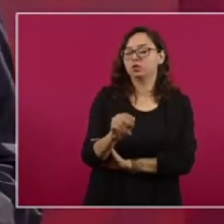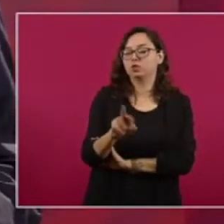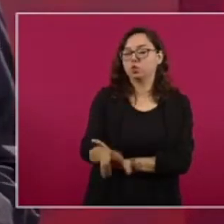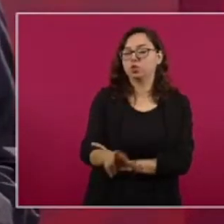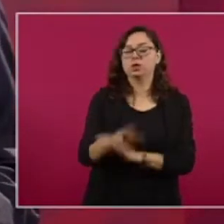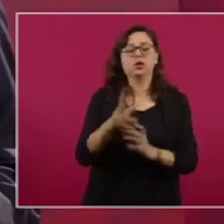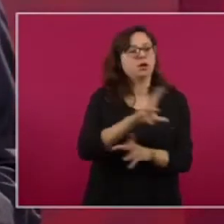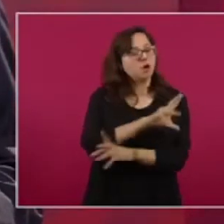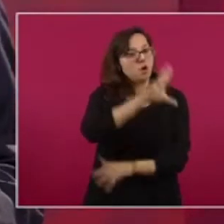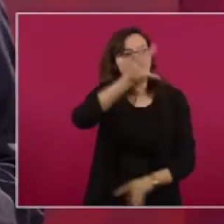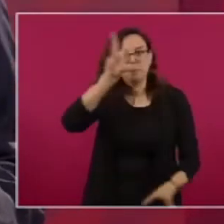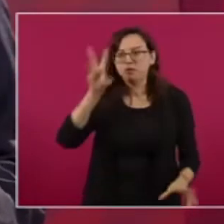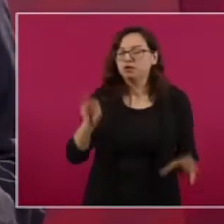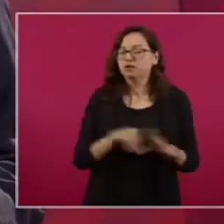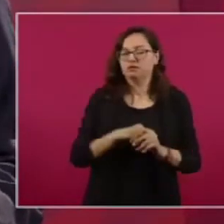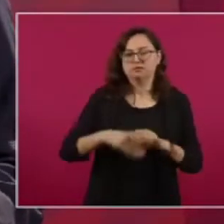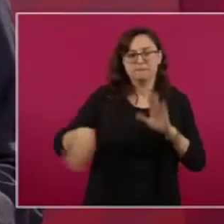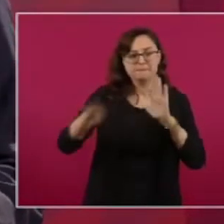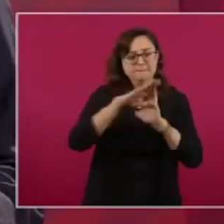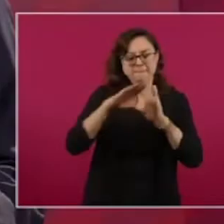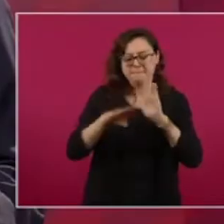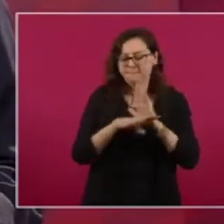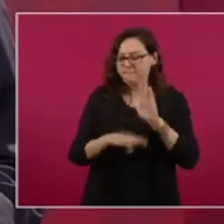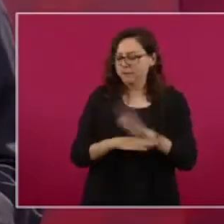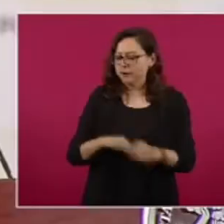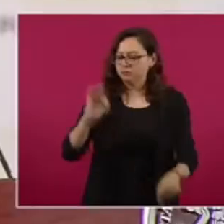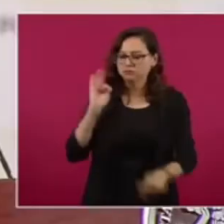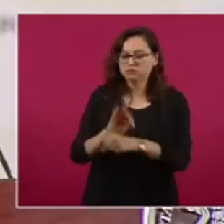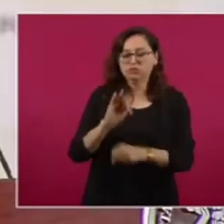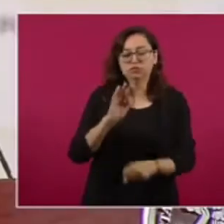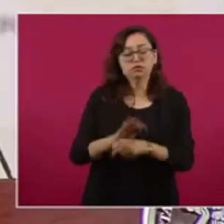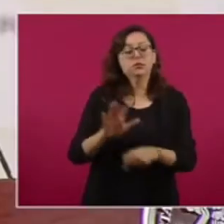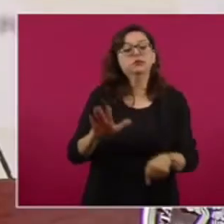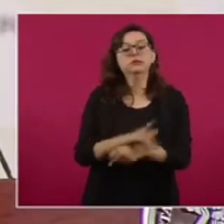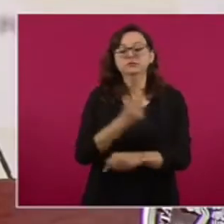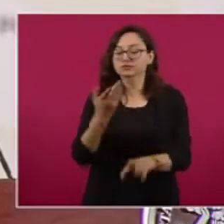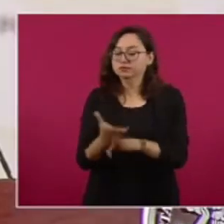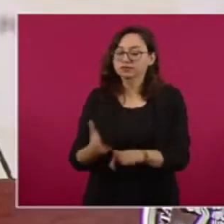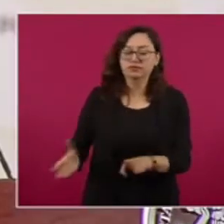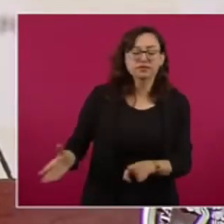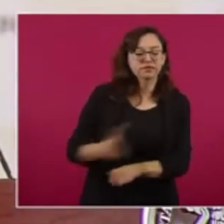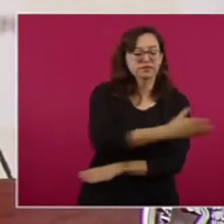que se ha manejado como un botín,